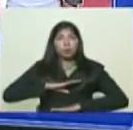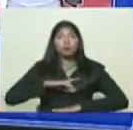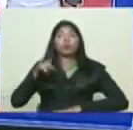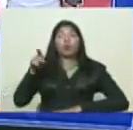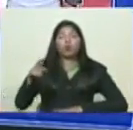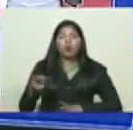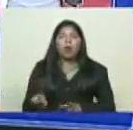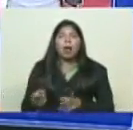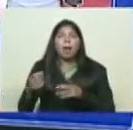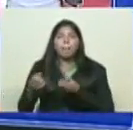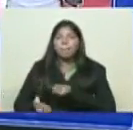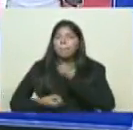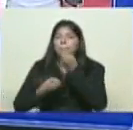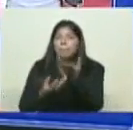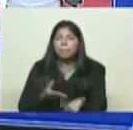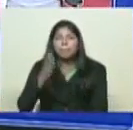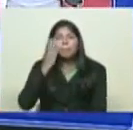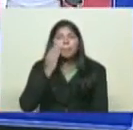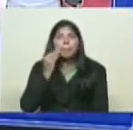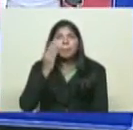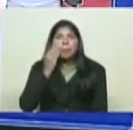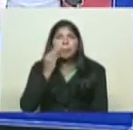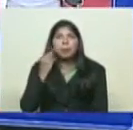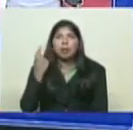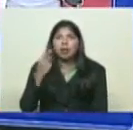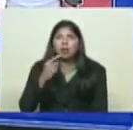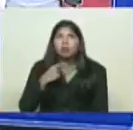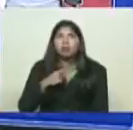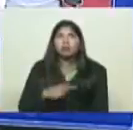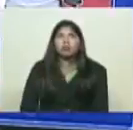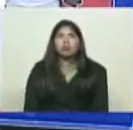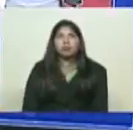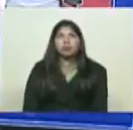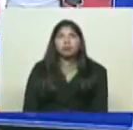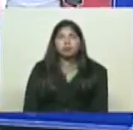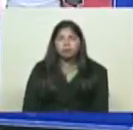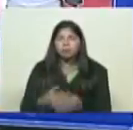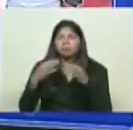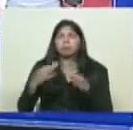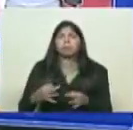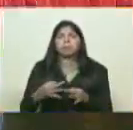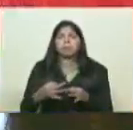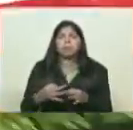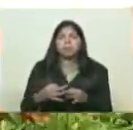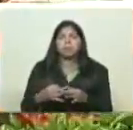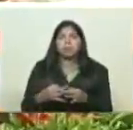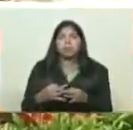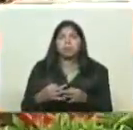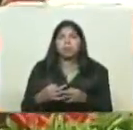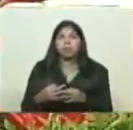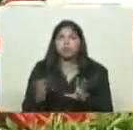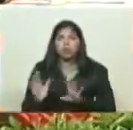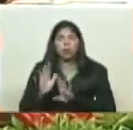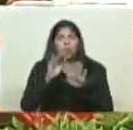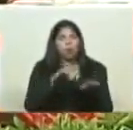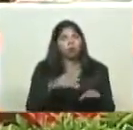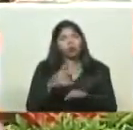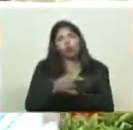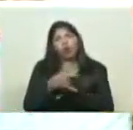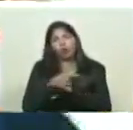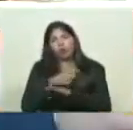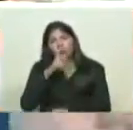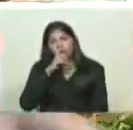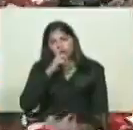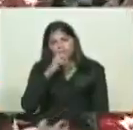palabra de la revolución chavista y socialista, será cumplida por el gobierno bolivariano y revolucionario del